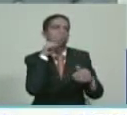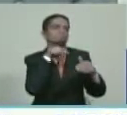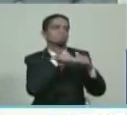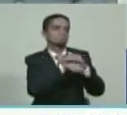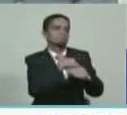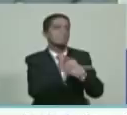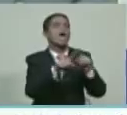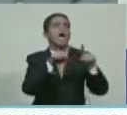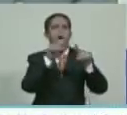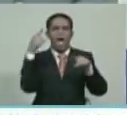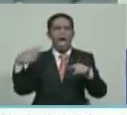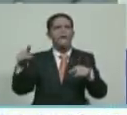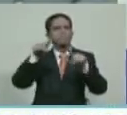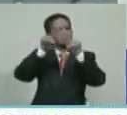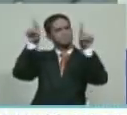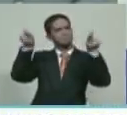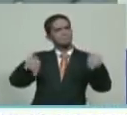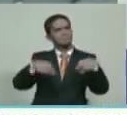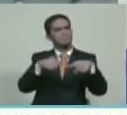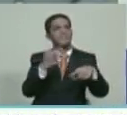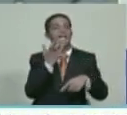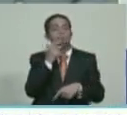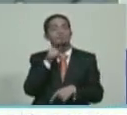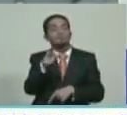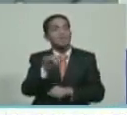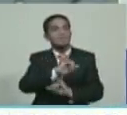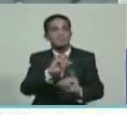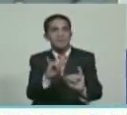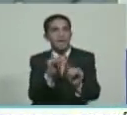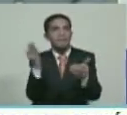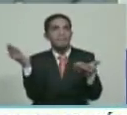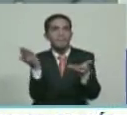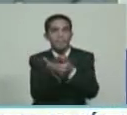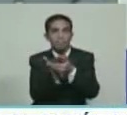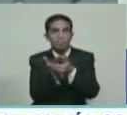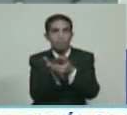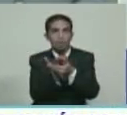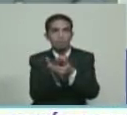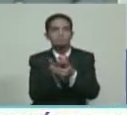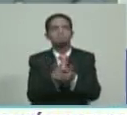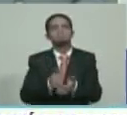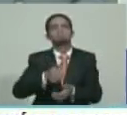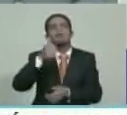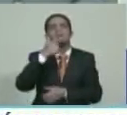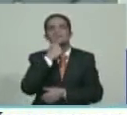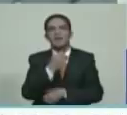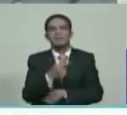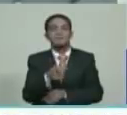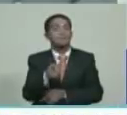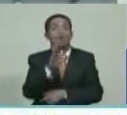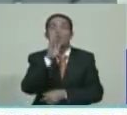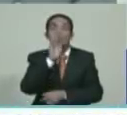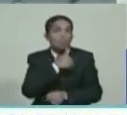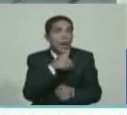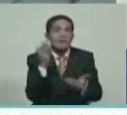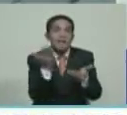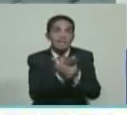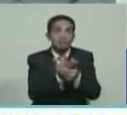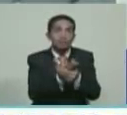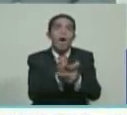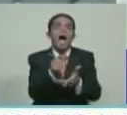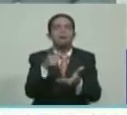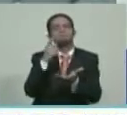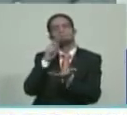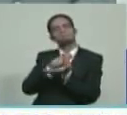unas taquillas habilitadas si usted está registrado el procedimiento es mucho más fácil si no está registrado lo vamos a registrar